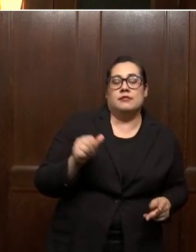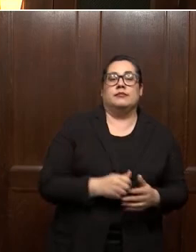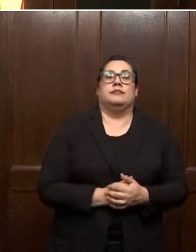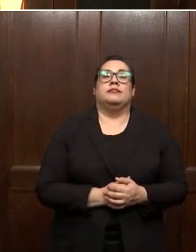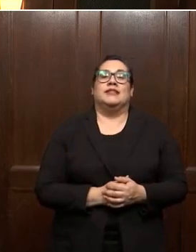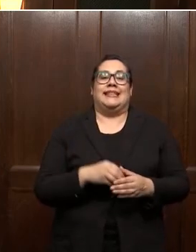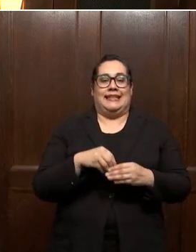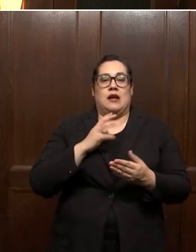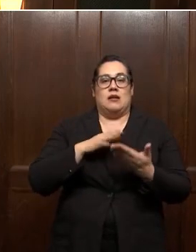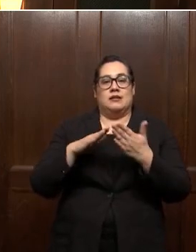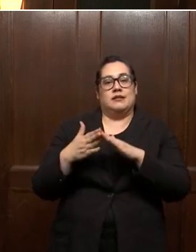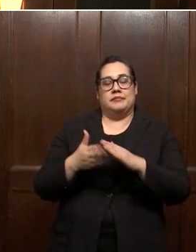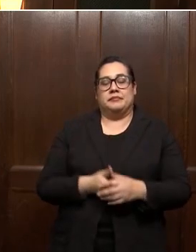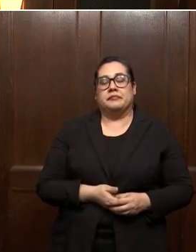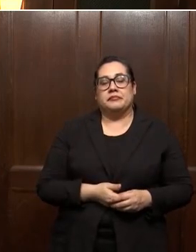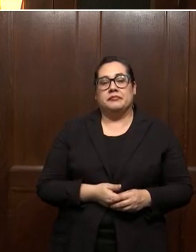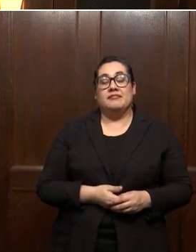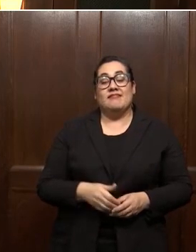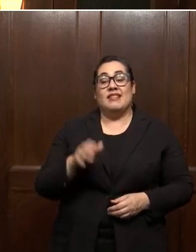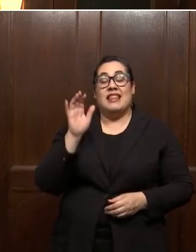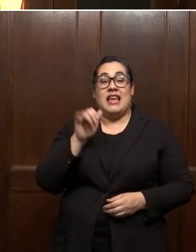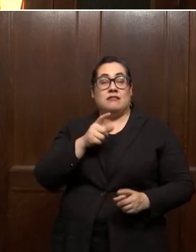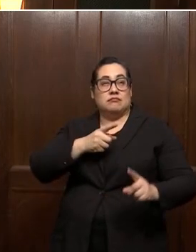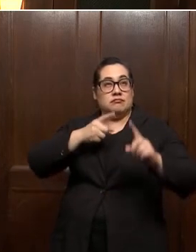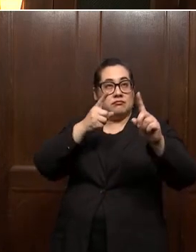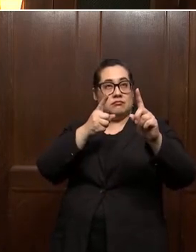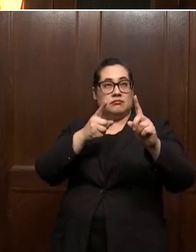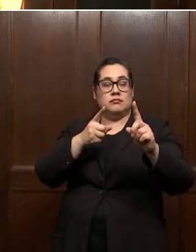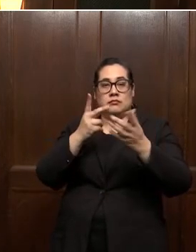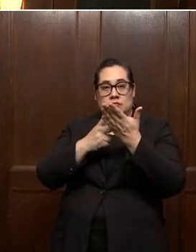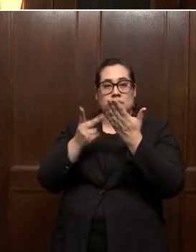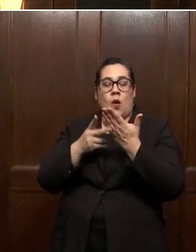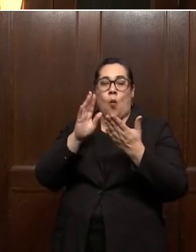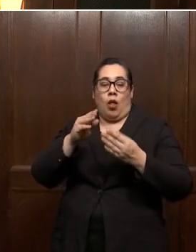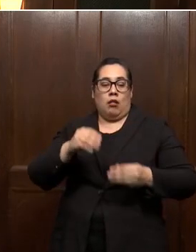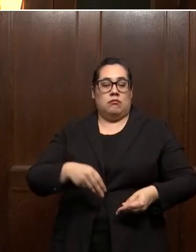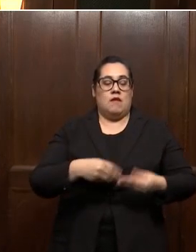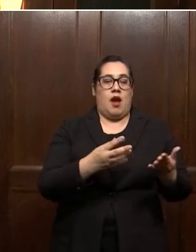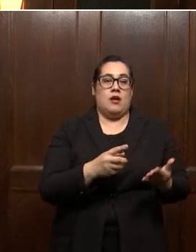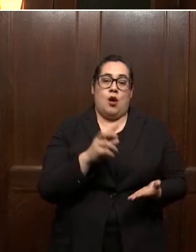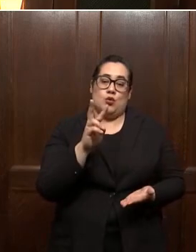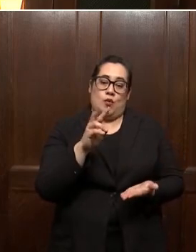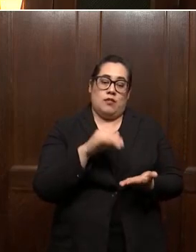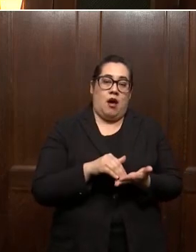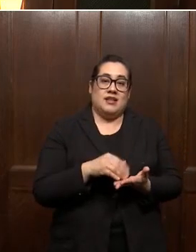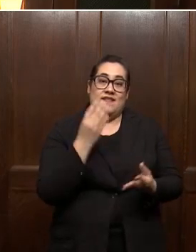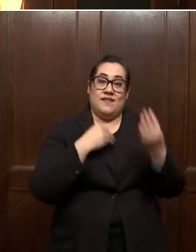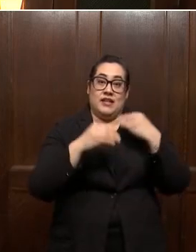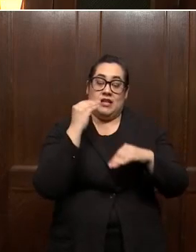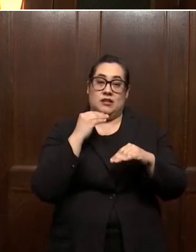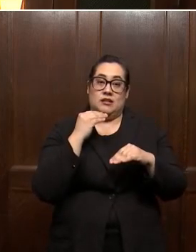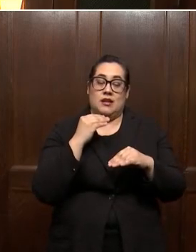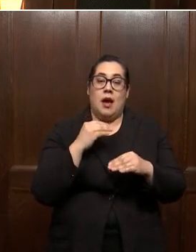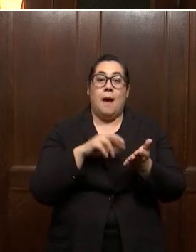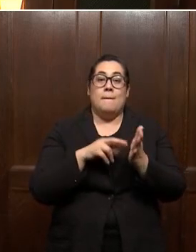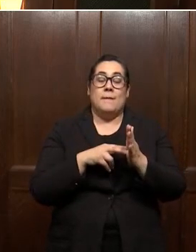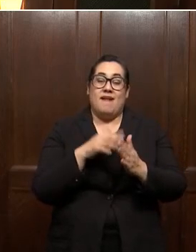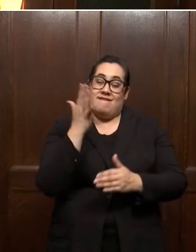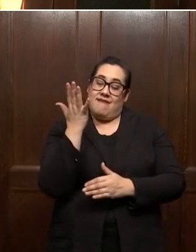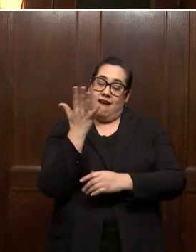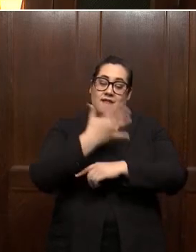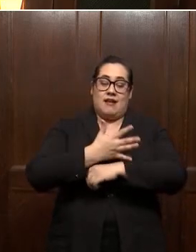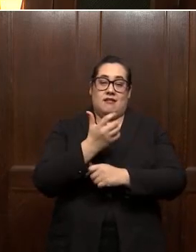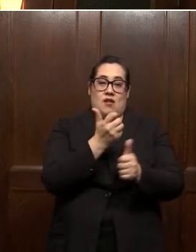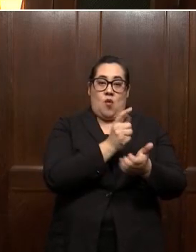discapacitadas en nuestra ciudad. Esta iniciativa entregará 2,000 comidas 5 días a